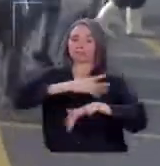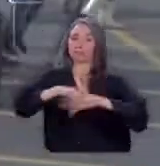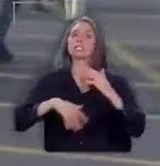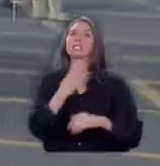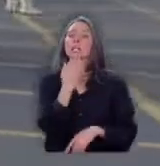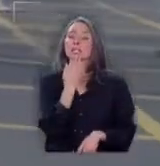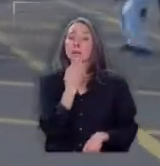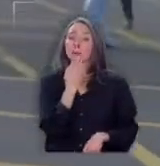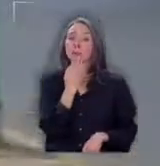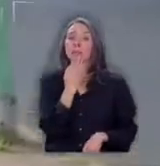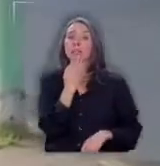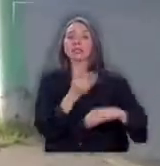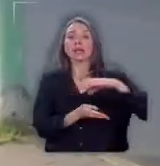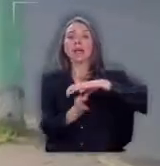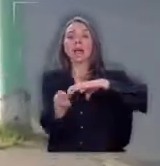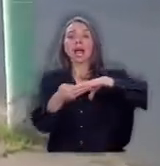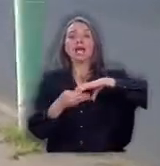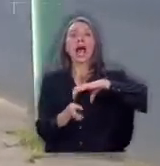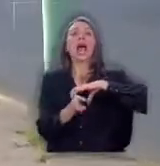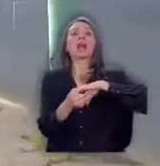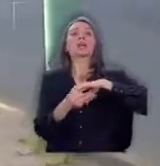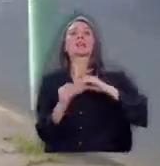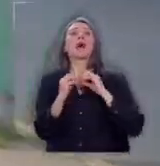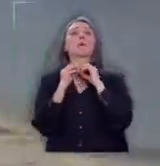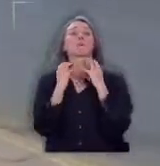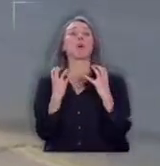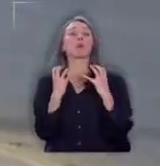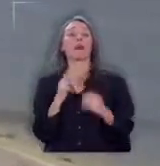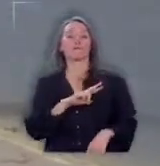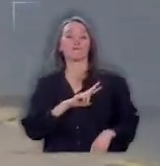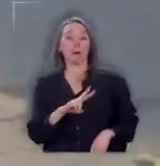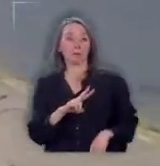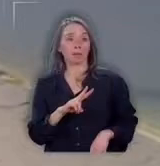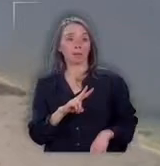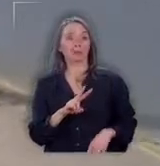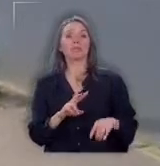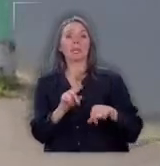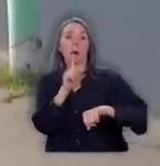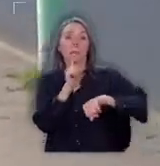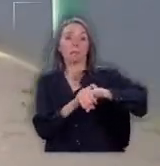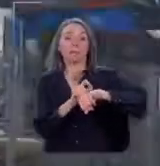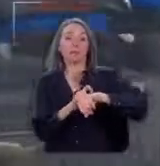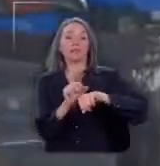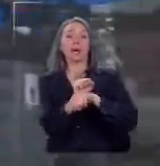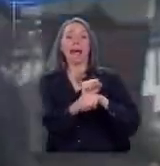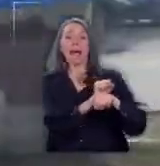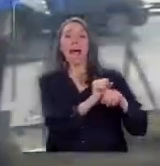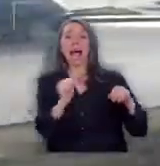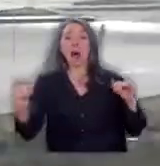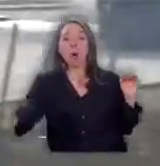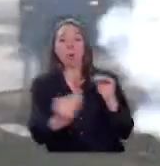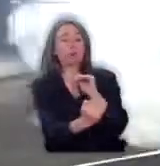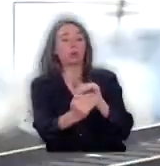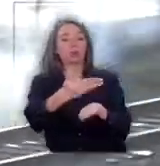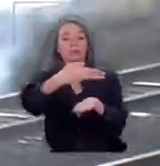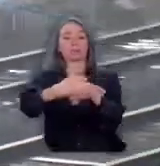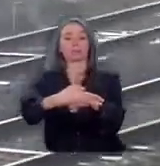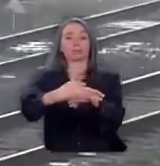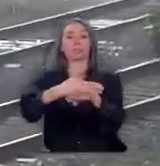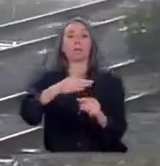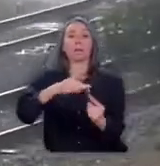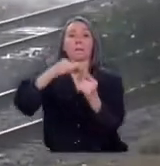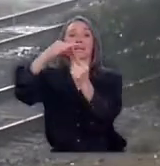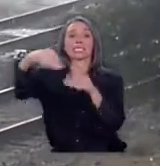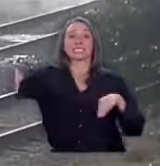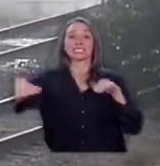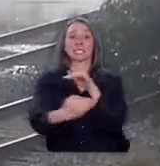registraron en la Caleta portales de Valparaíso interrumpiendo por algunos minutos el tránsito vehicular en la principal